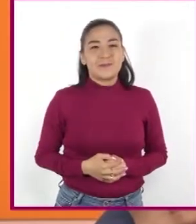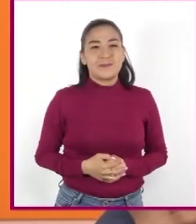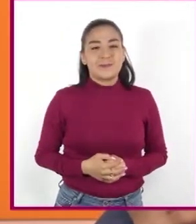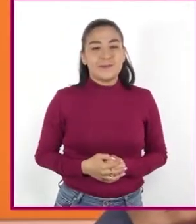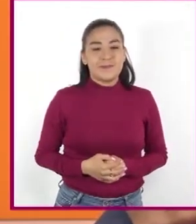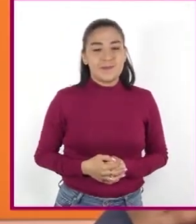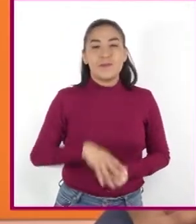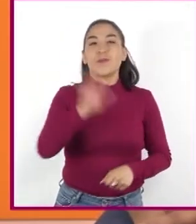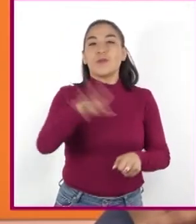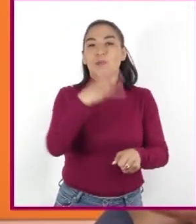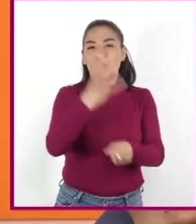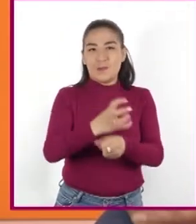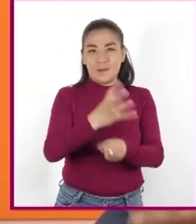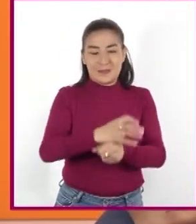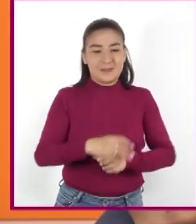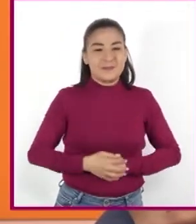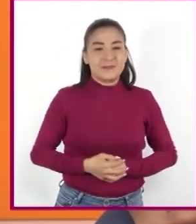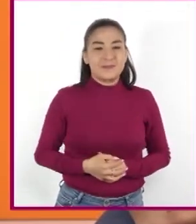Objeto 4.